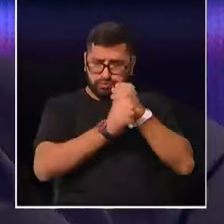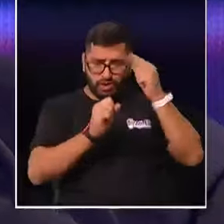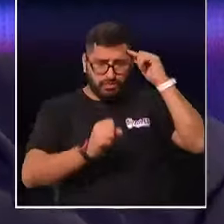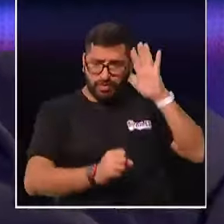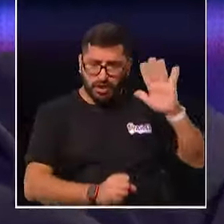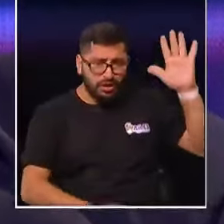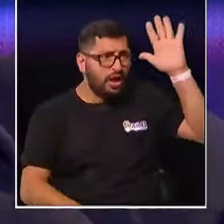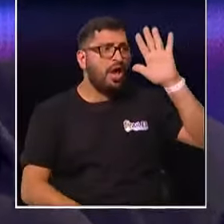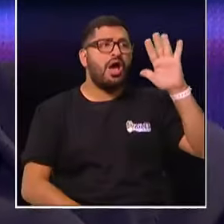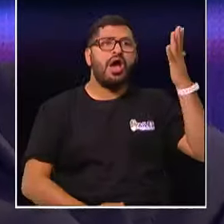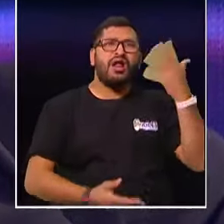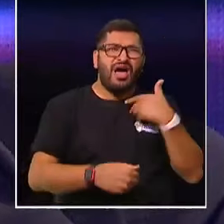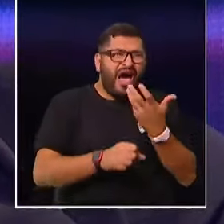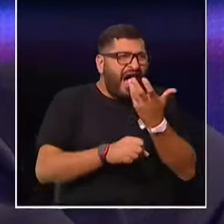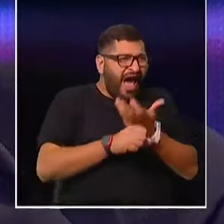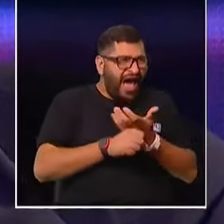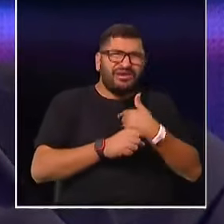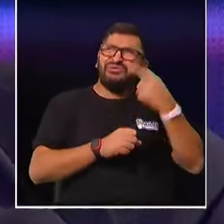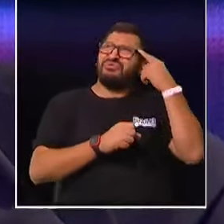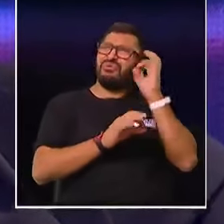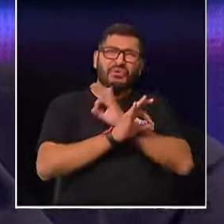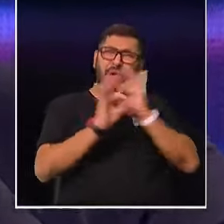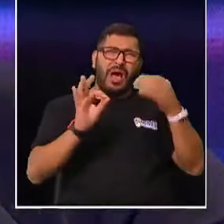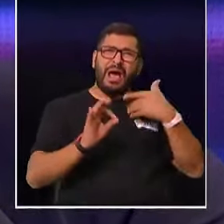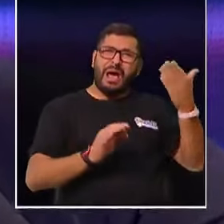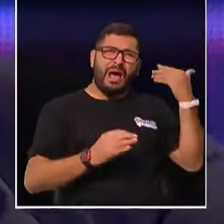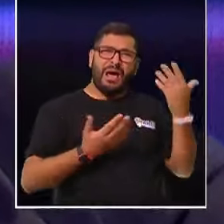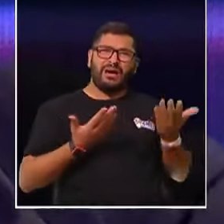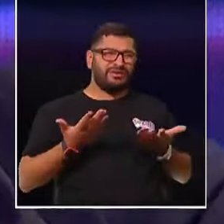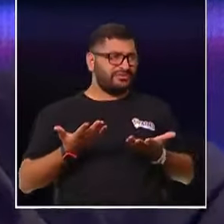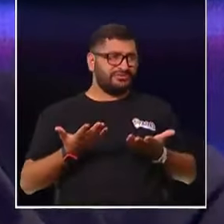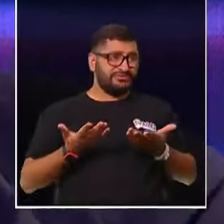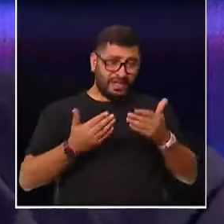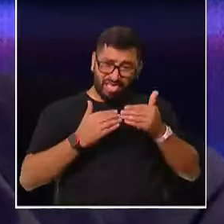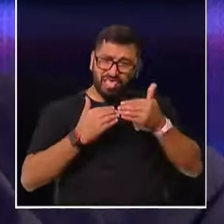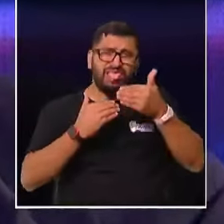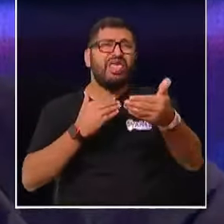¿cierto? Y vino el después